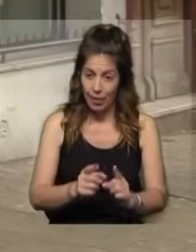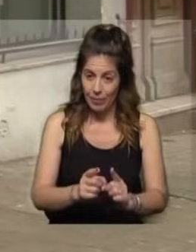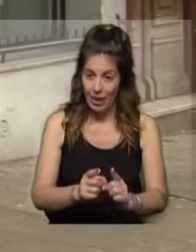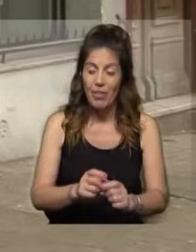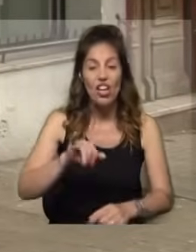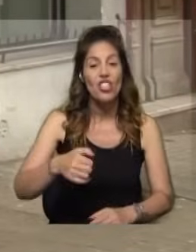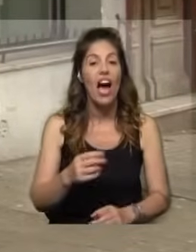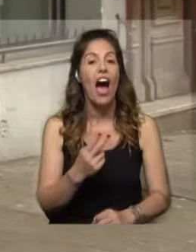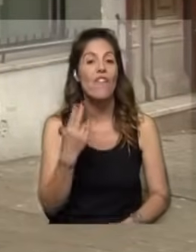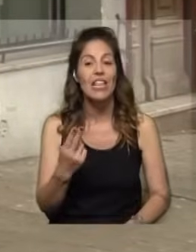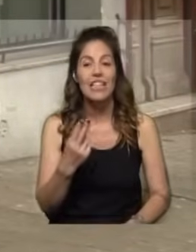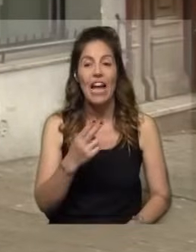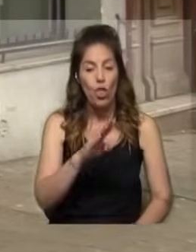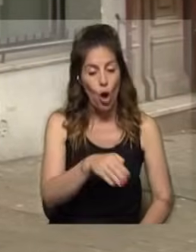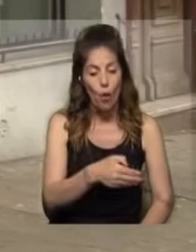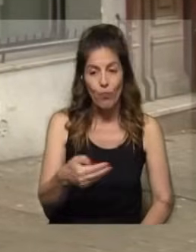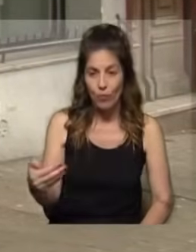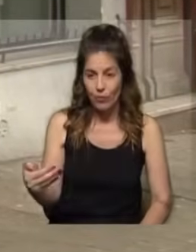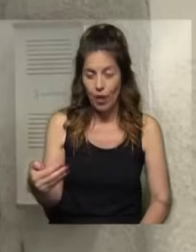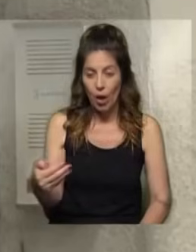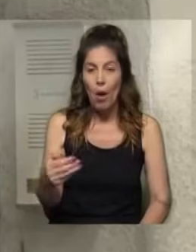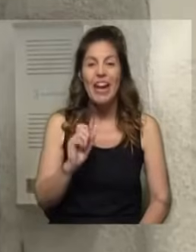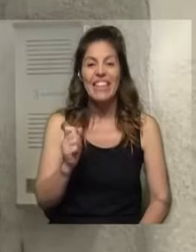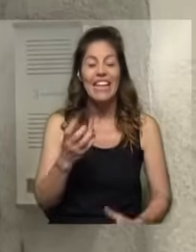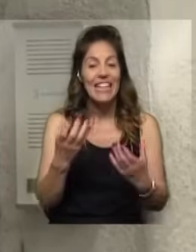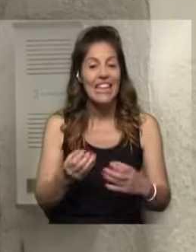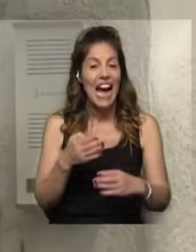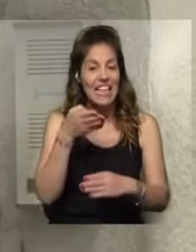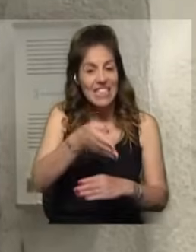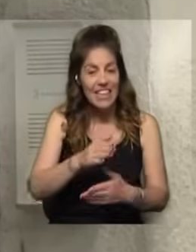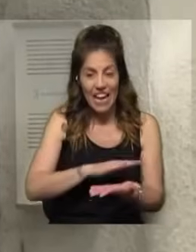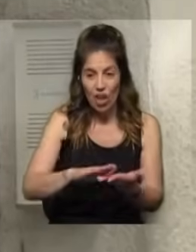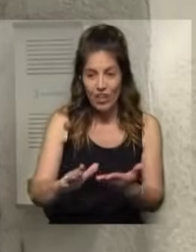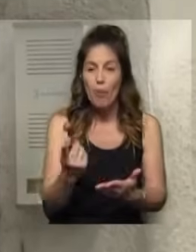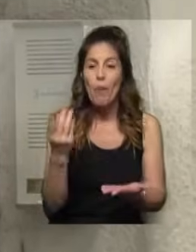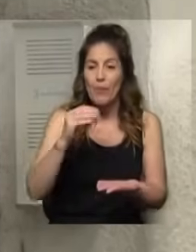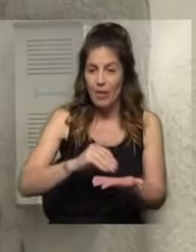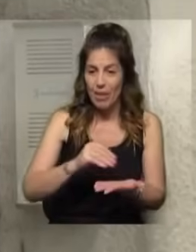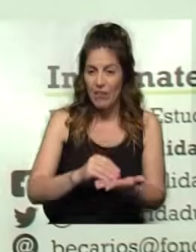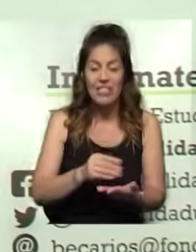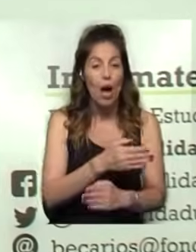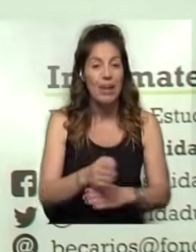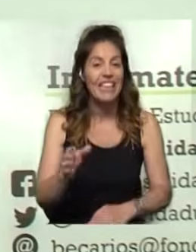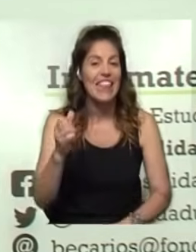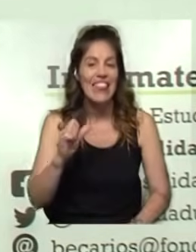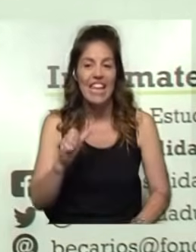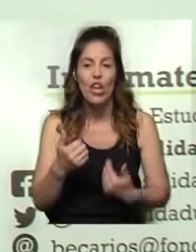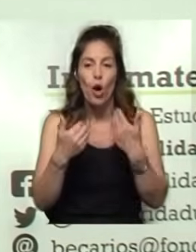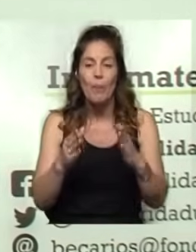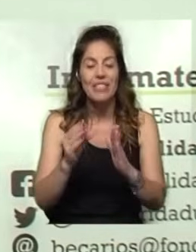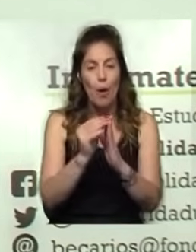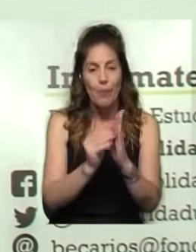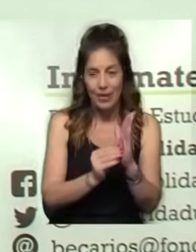habilitado el portal de estudiantes del fondo para quienes quieran acceder a las becas por primera vez y a partir de enero comienzan las